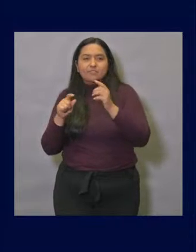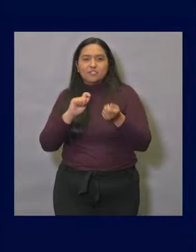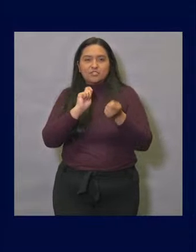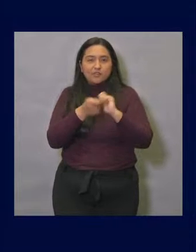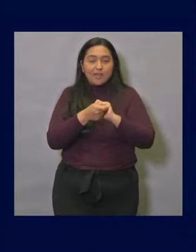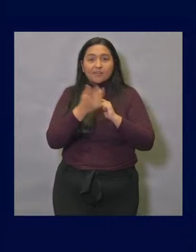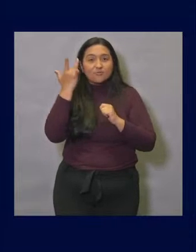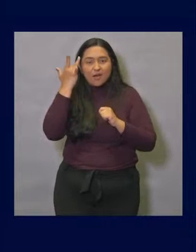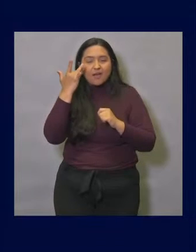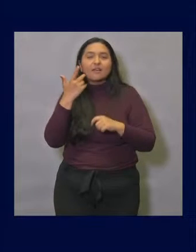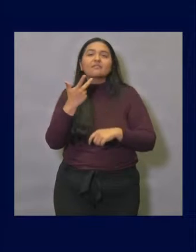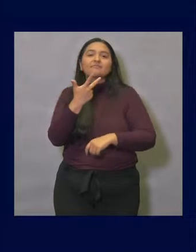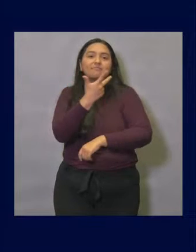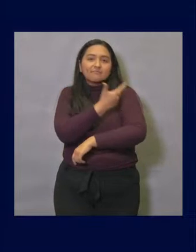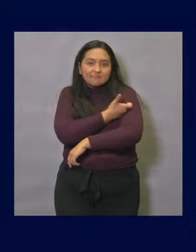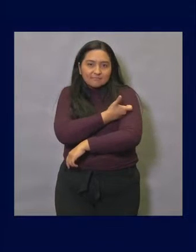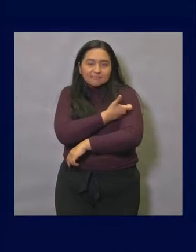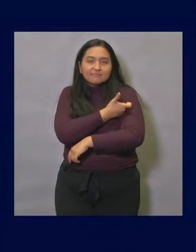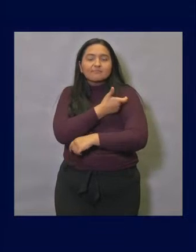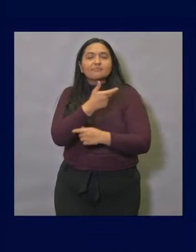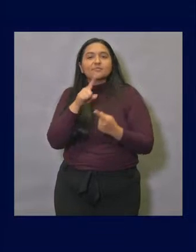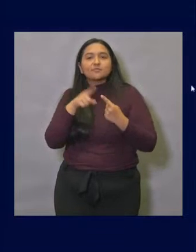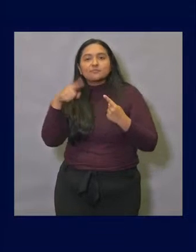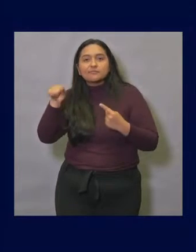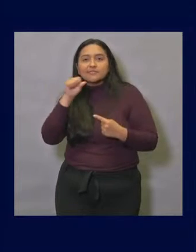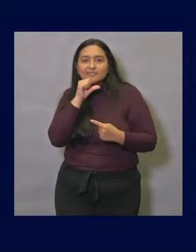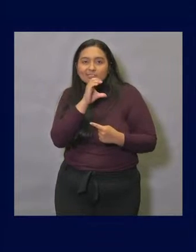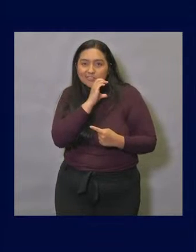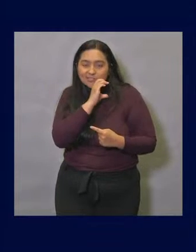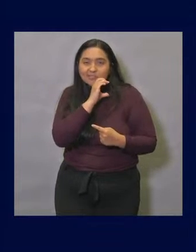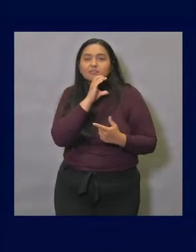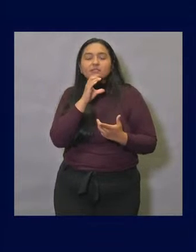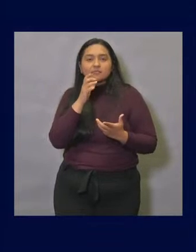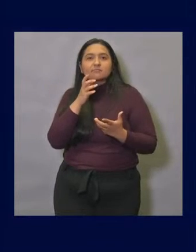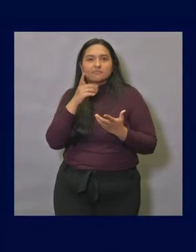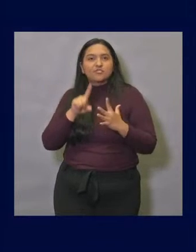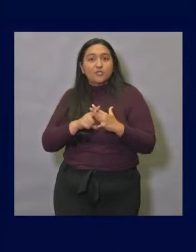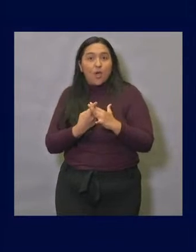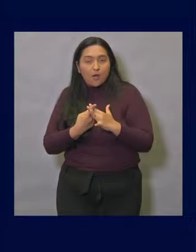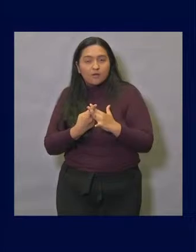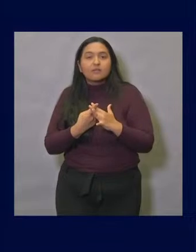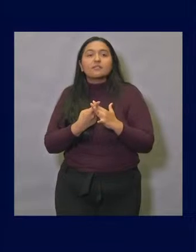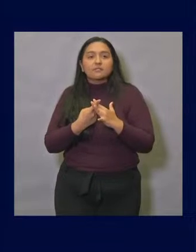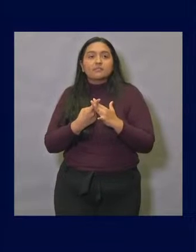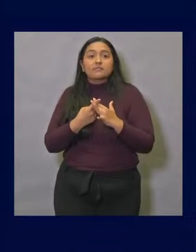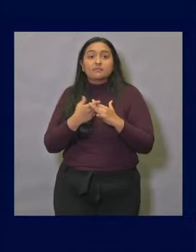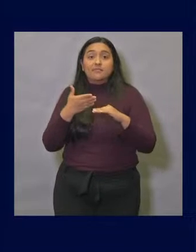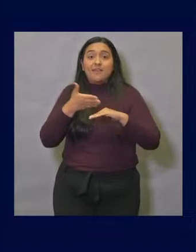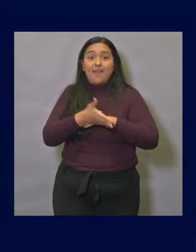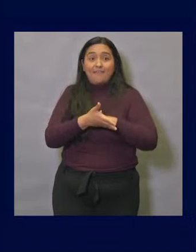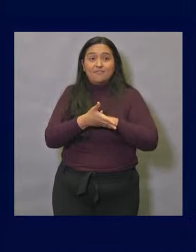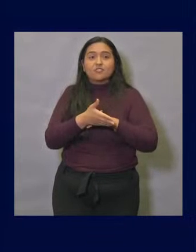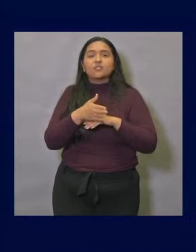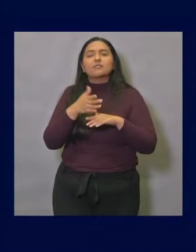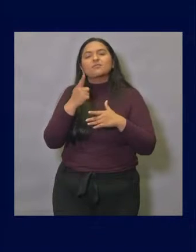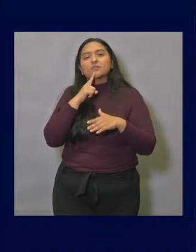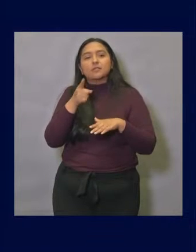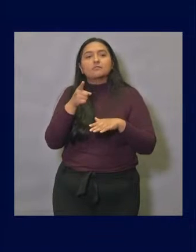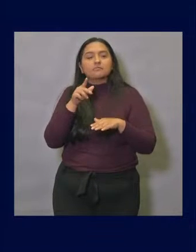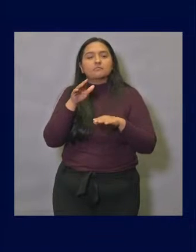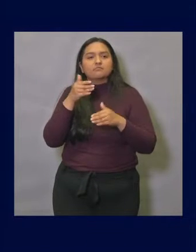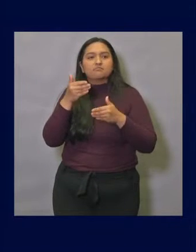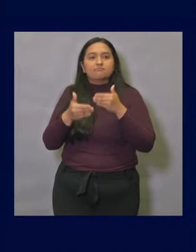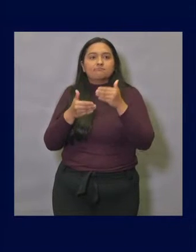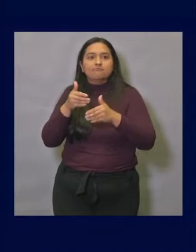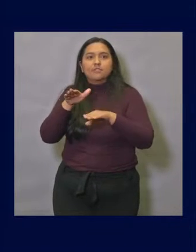de vacunas de nuestras personas mayores aumentó en serio. Después de meses de disminuir muy lentamente, el